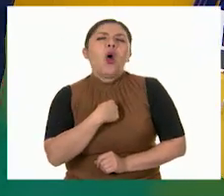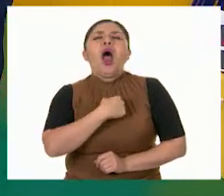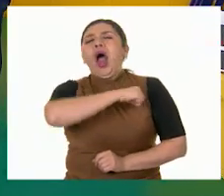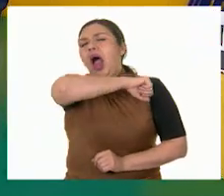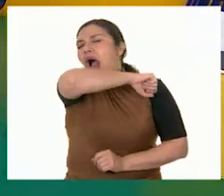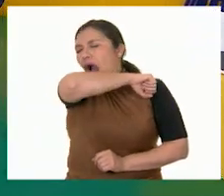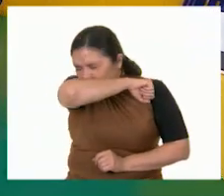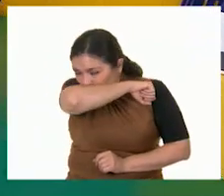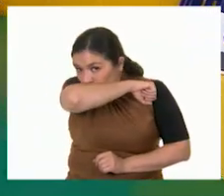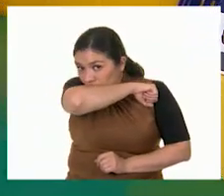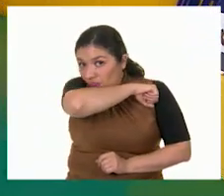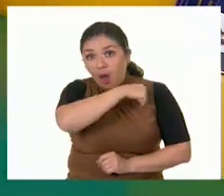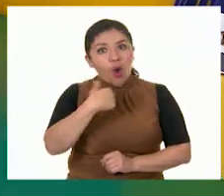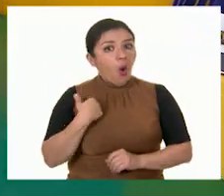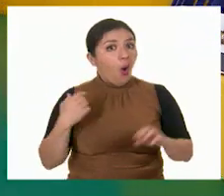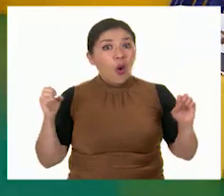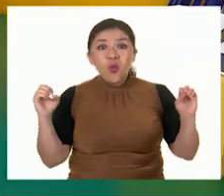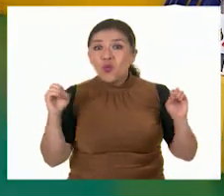estornudo, no